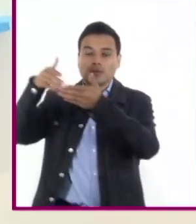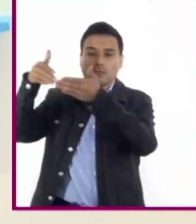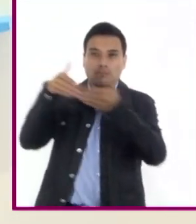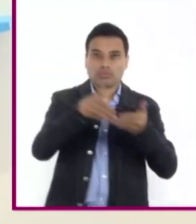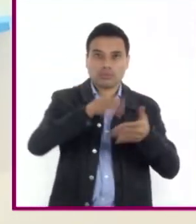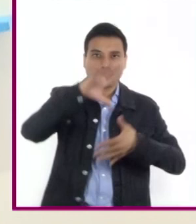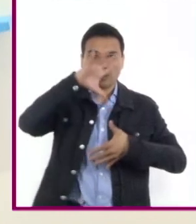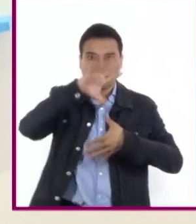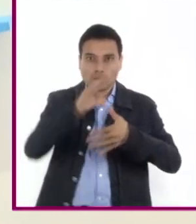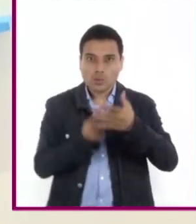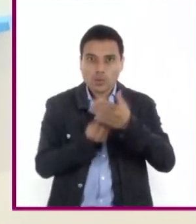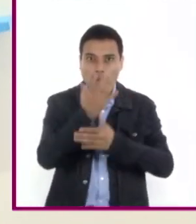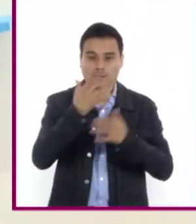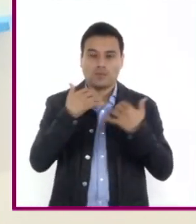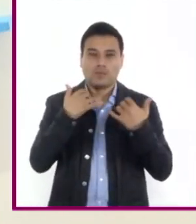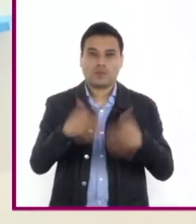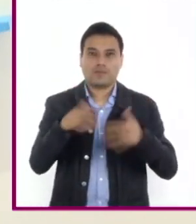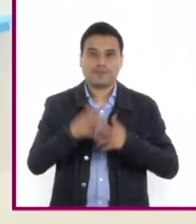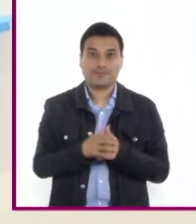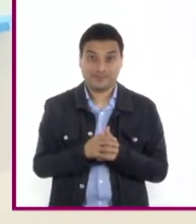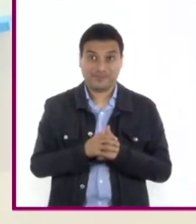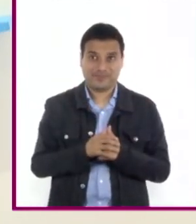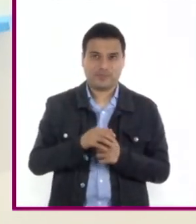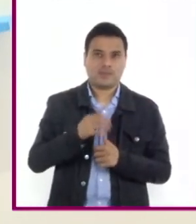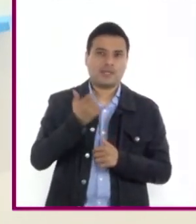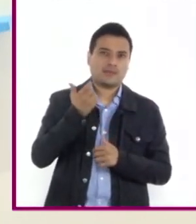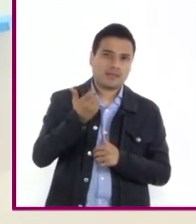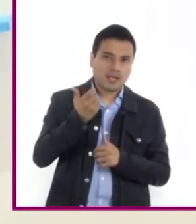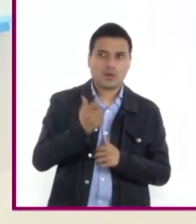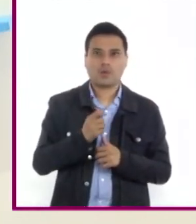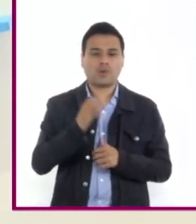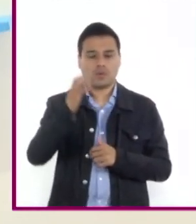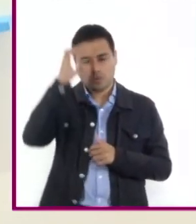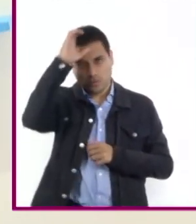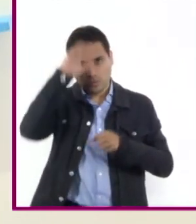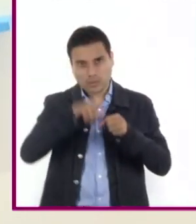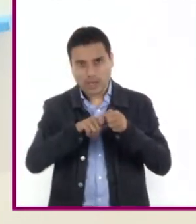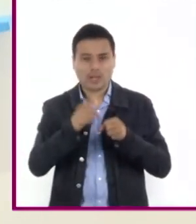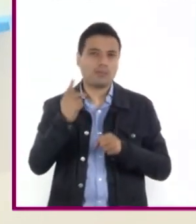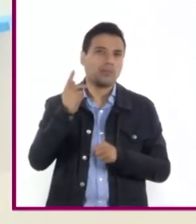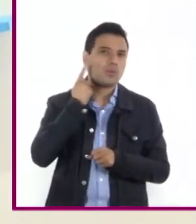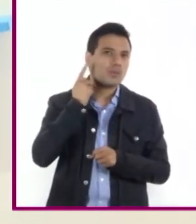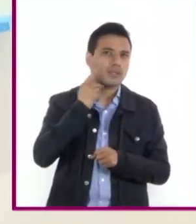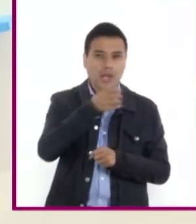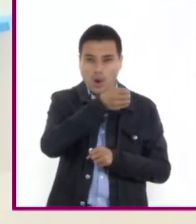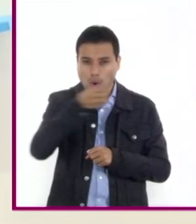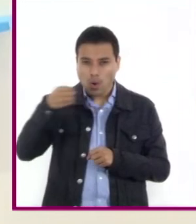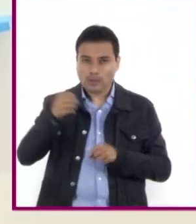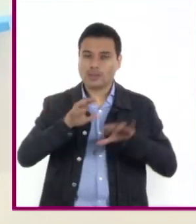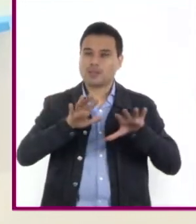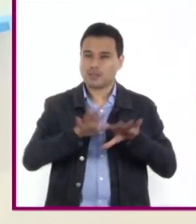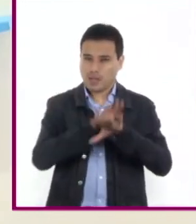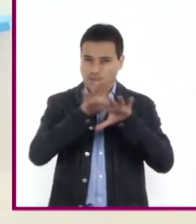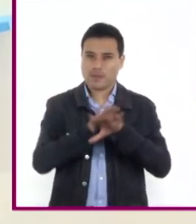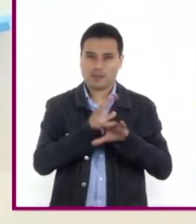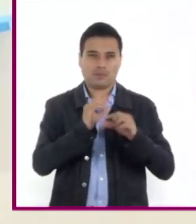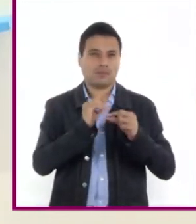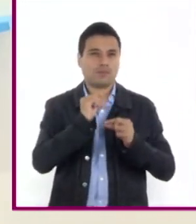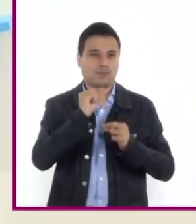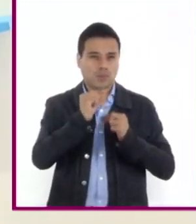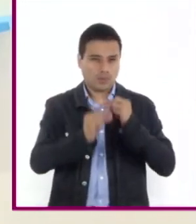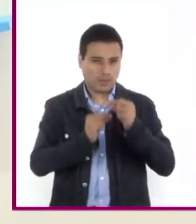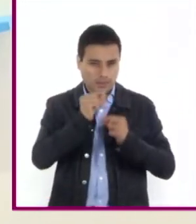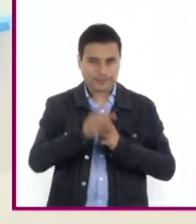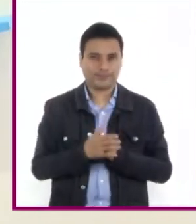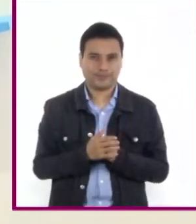organización política, económica, social y cultural del mundo cambiaron paulatinamente, y la